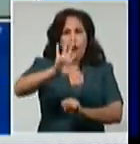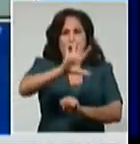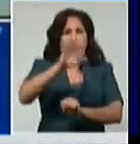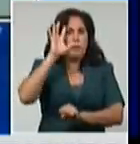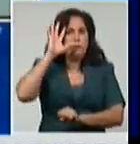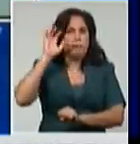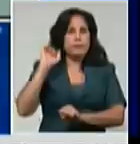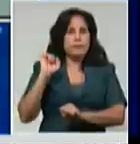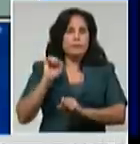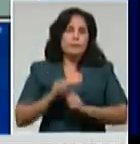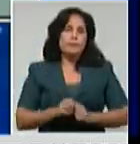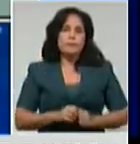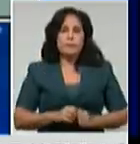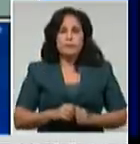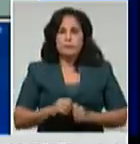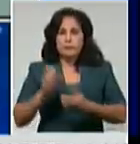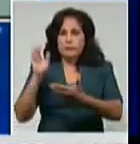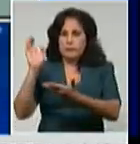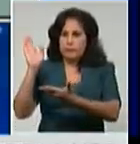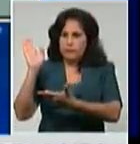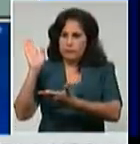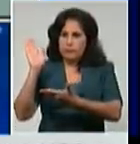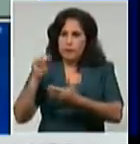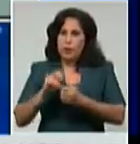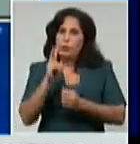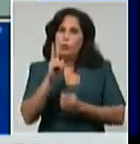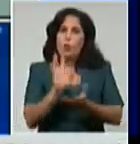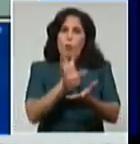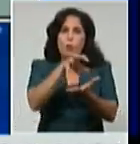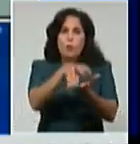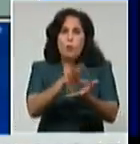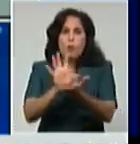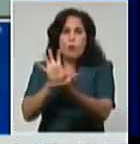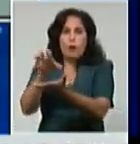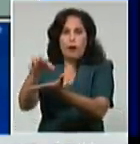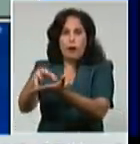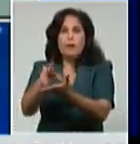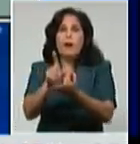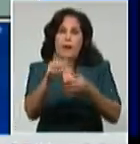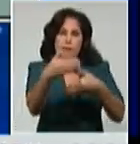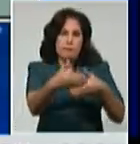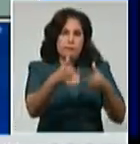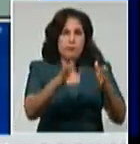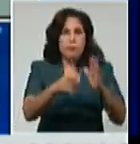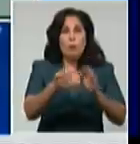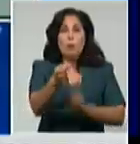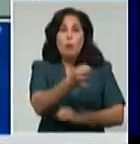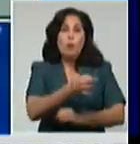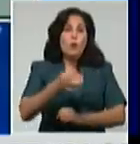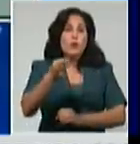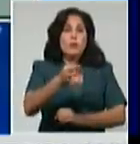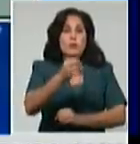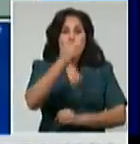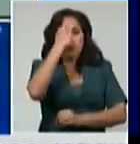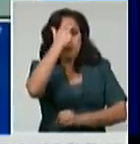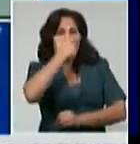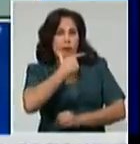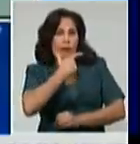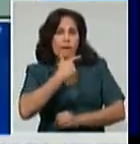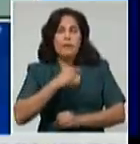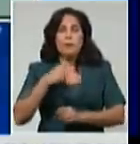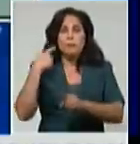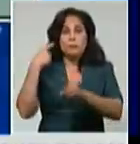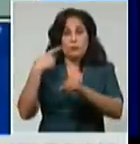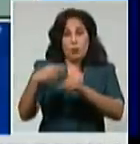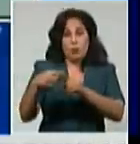de Vigilancia, pues tiene 2 eventos activos. En el municipio de Ciego de Ávila son